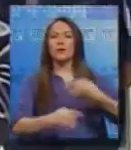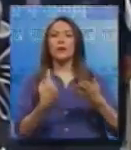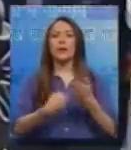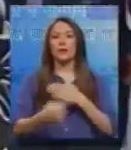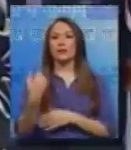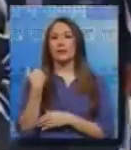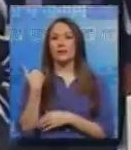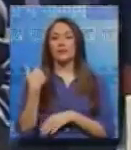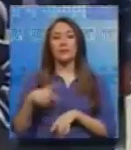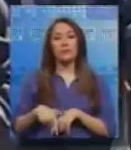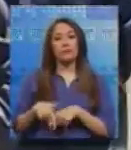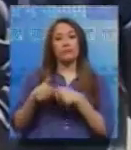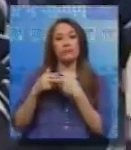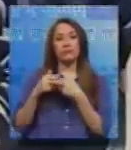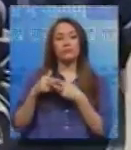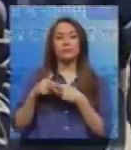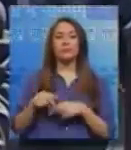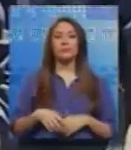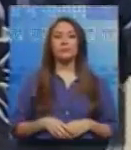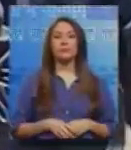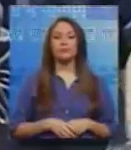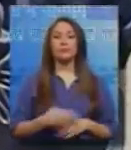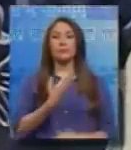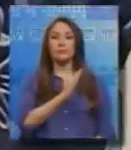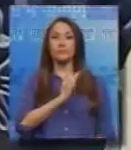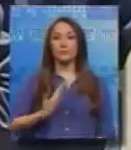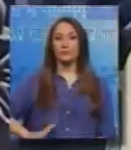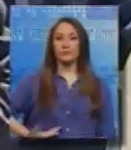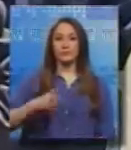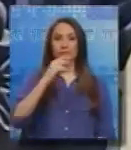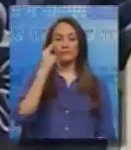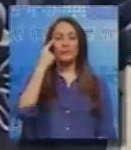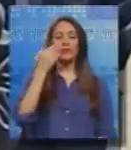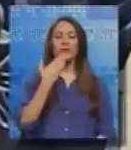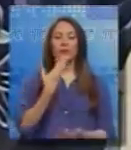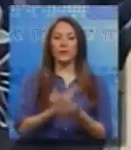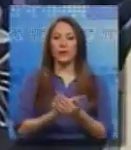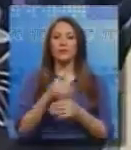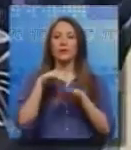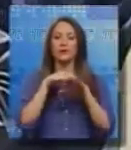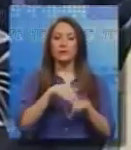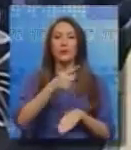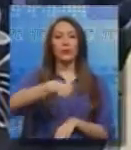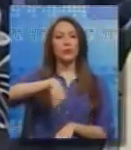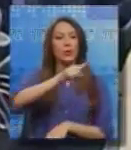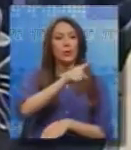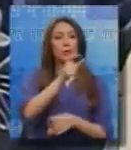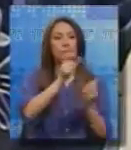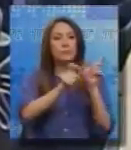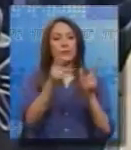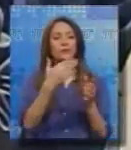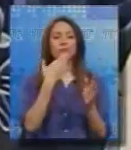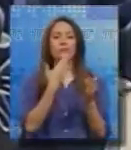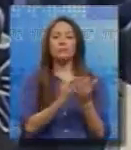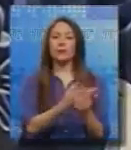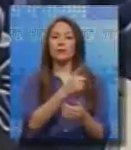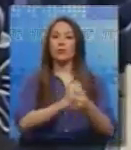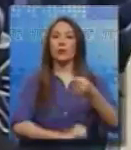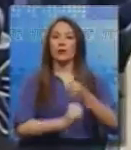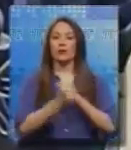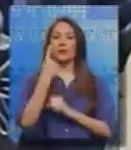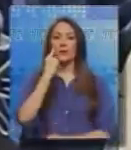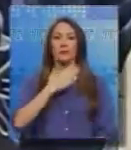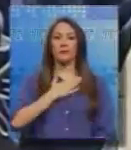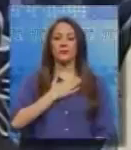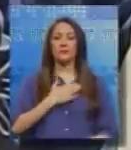generado a raíz de ese encuentro. El presidente de la República, Rafael Correa, agradeció el respaldo recibido por parte de los transportistas.